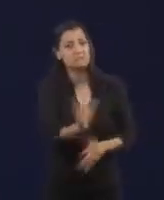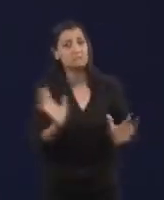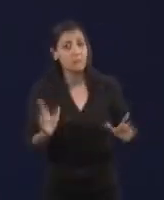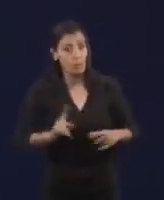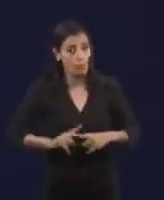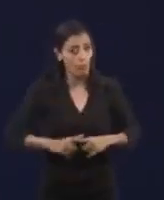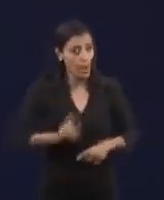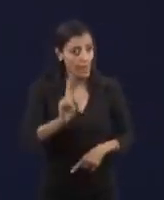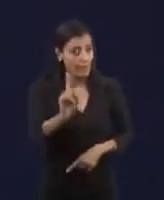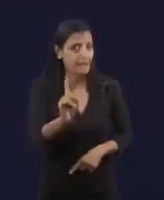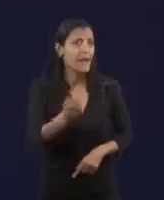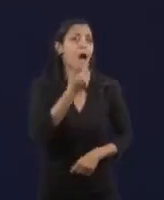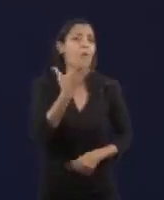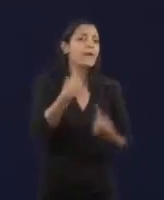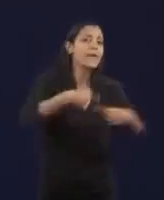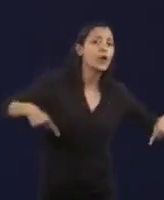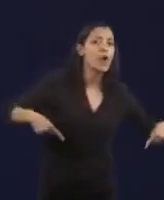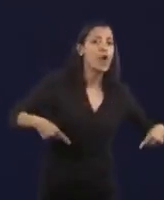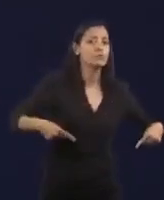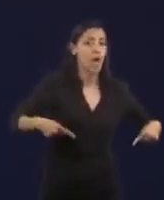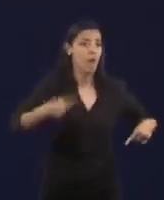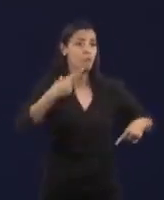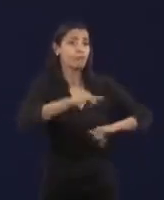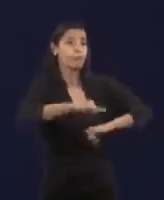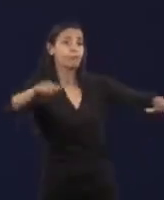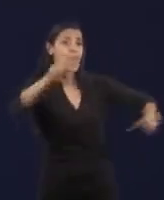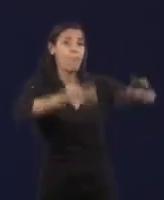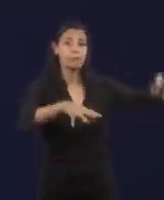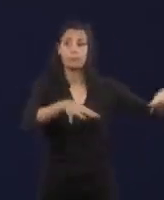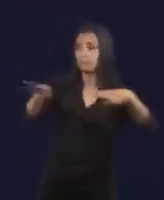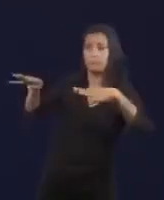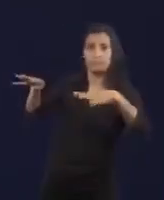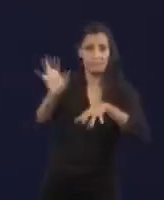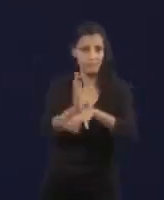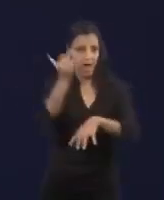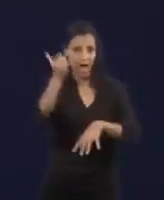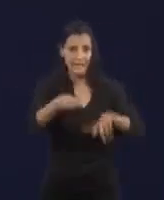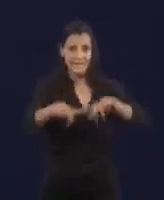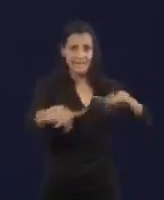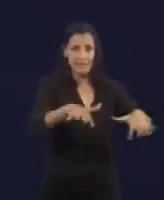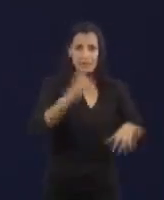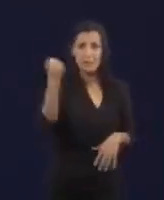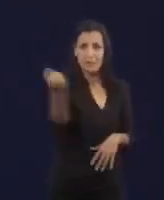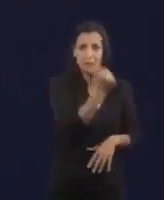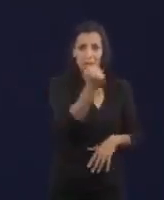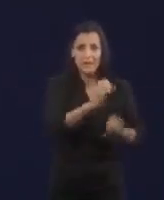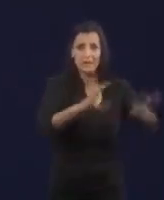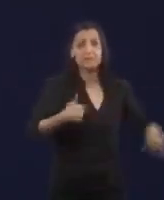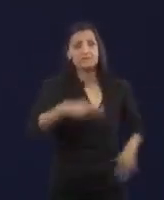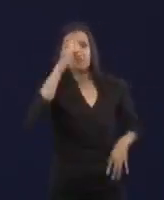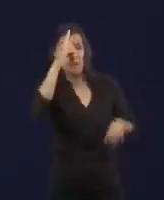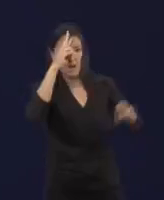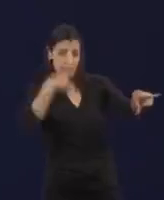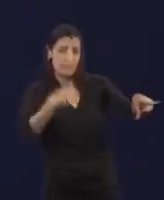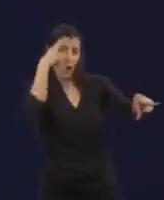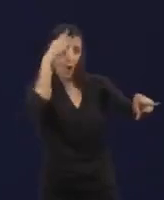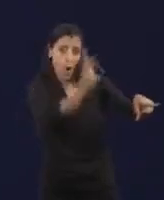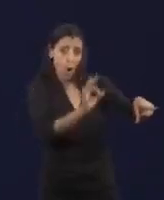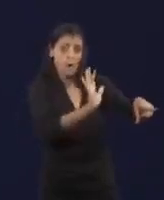política igual cualquier accionar comunica digamos después de una situación y de un dato tan importante te respeto la lectura Pero